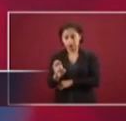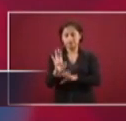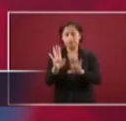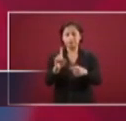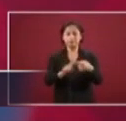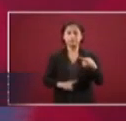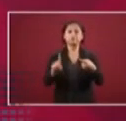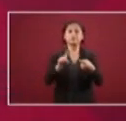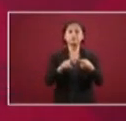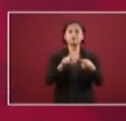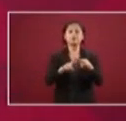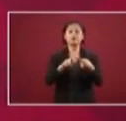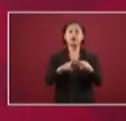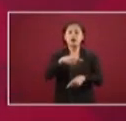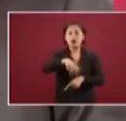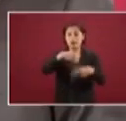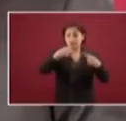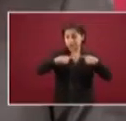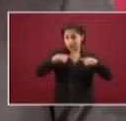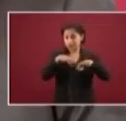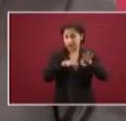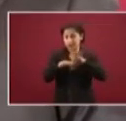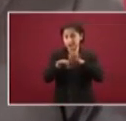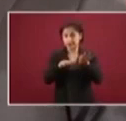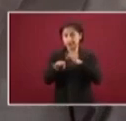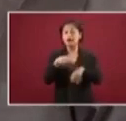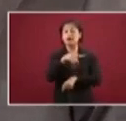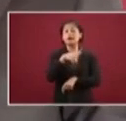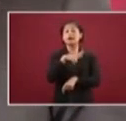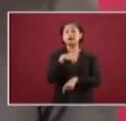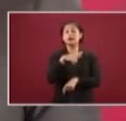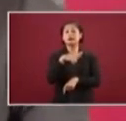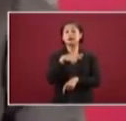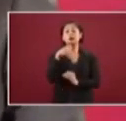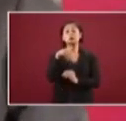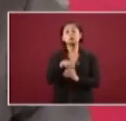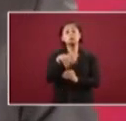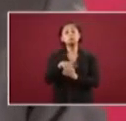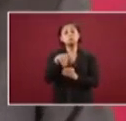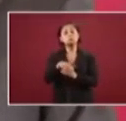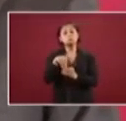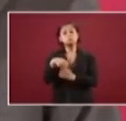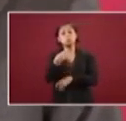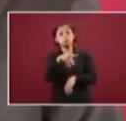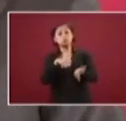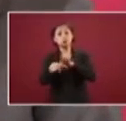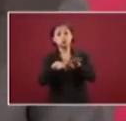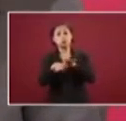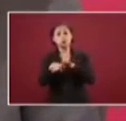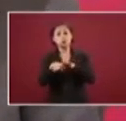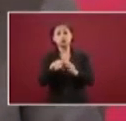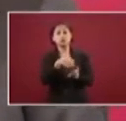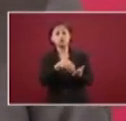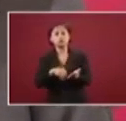garantizar a los trabajadores que sus ahorros van a